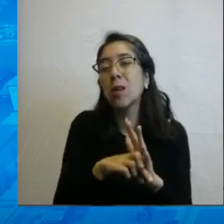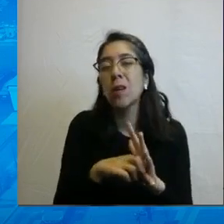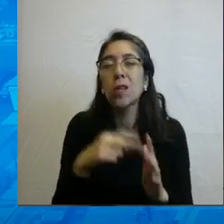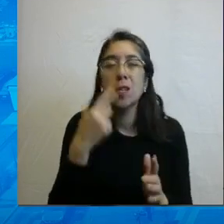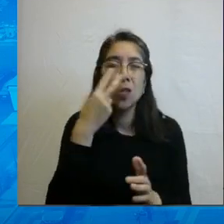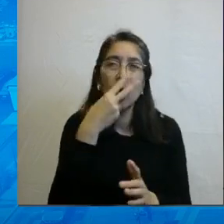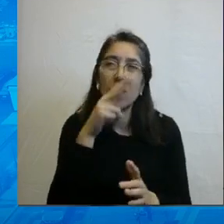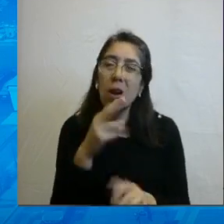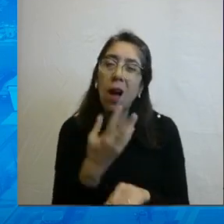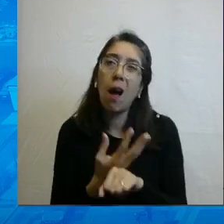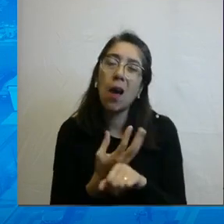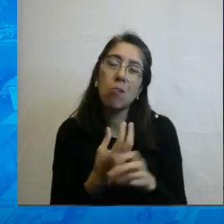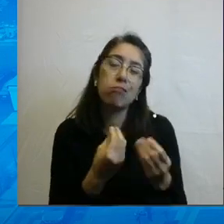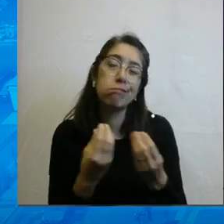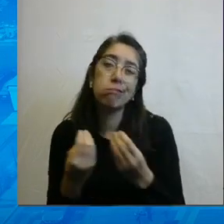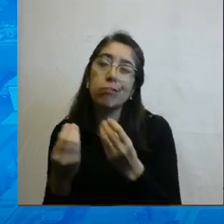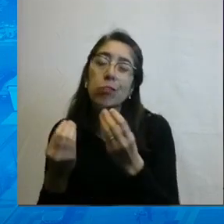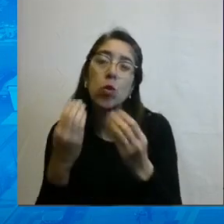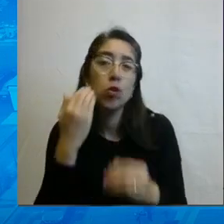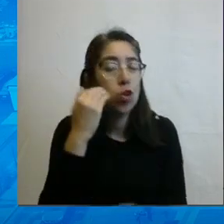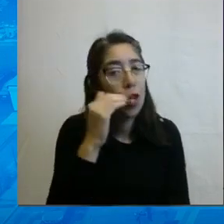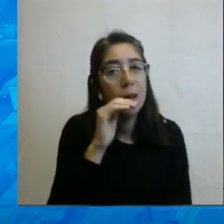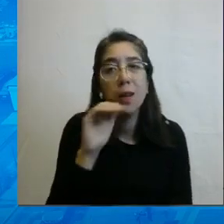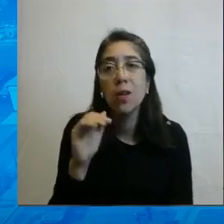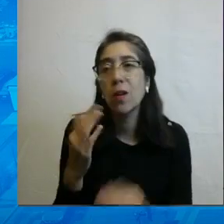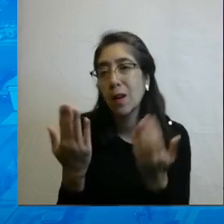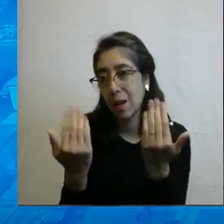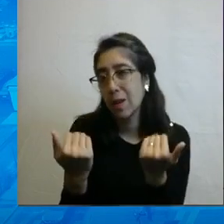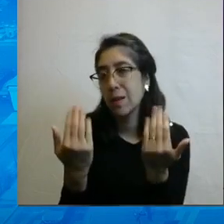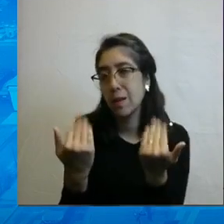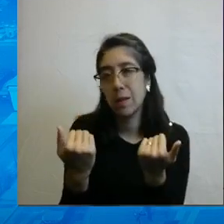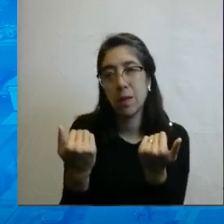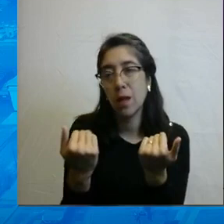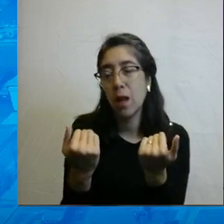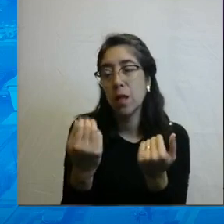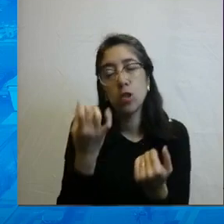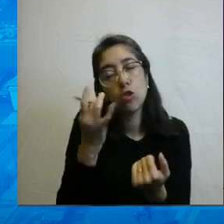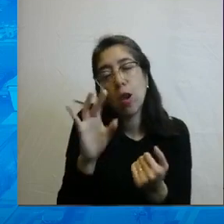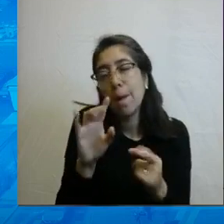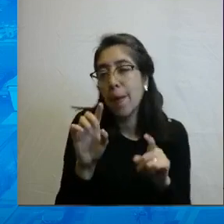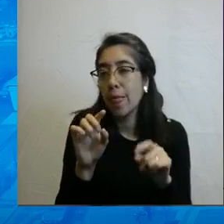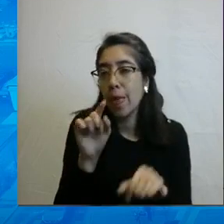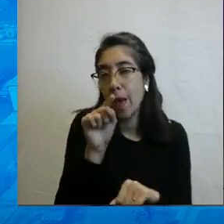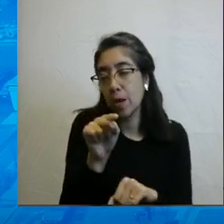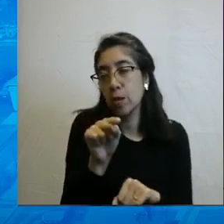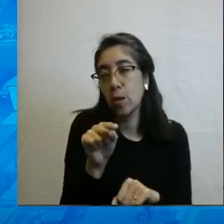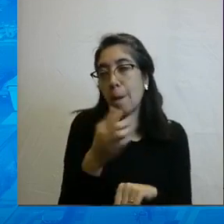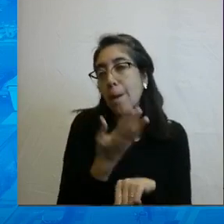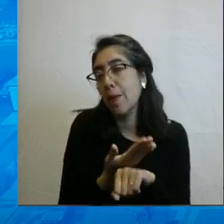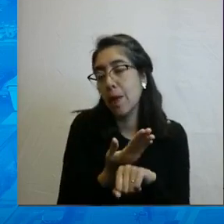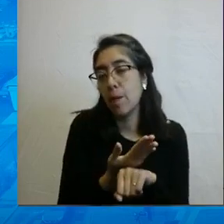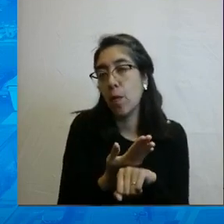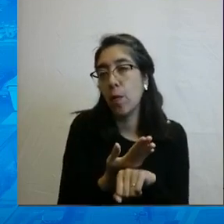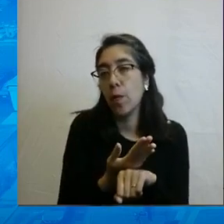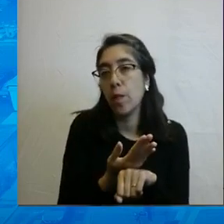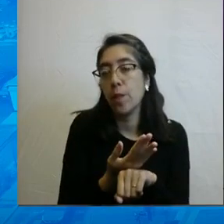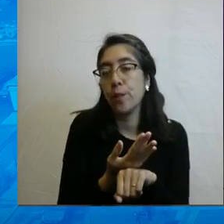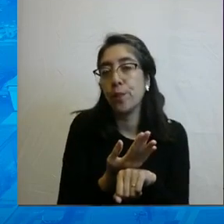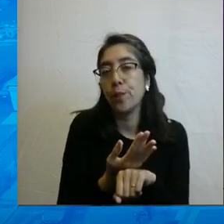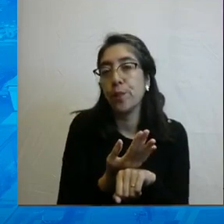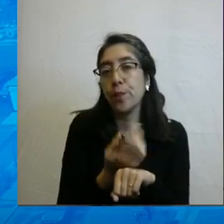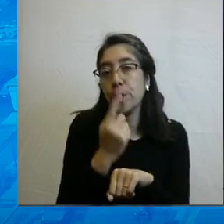ayuda, que de qué está de más poder dársela, y ese es más que nada, es muy concreto lo de nosotros, es porque dejarnos, la municipalidad nos